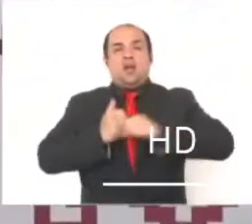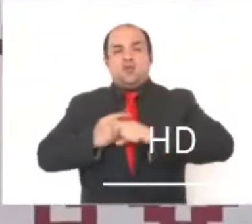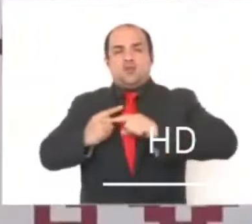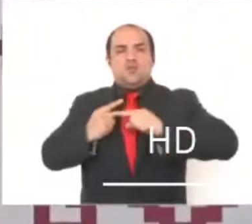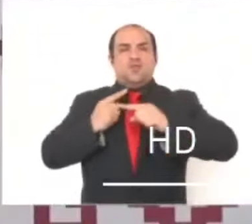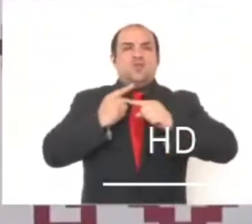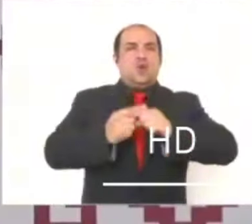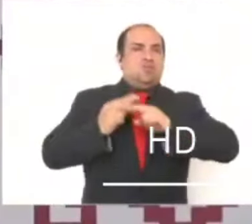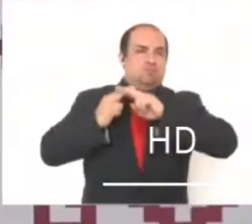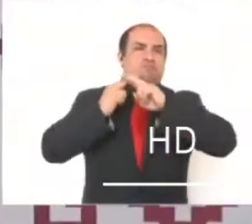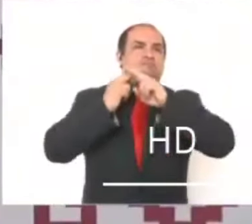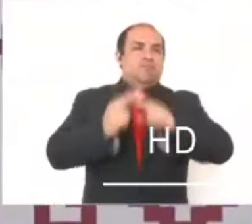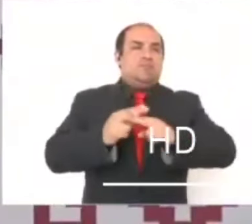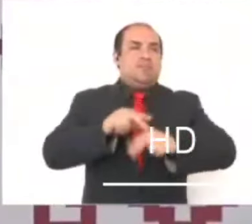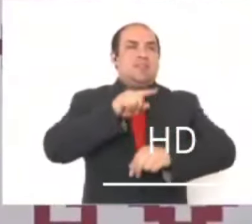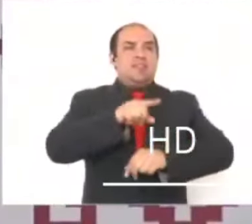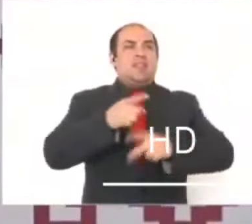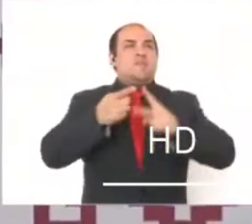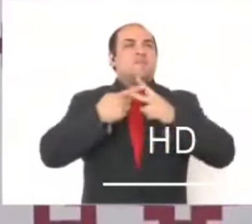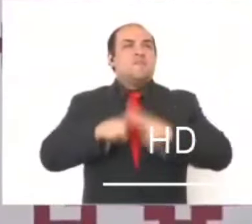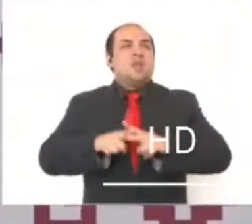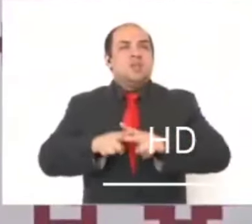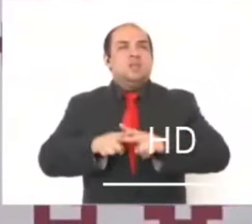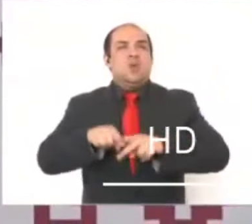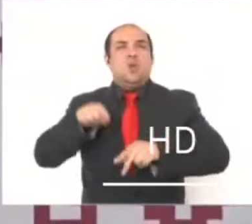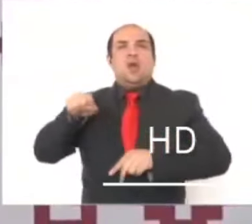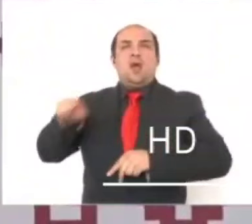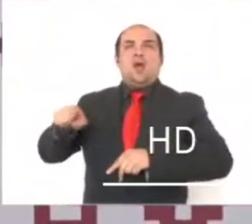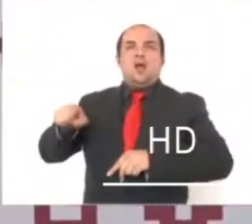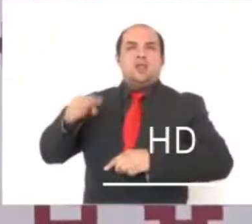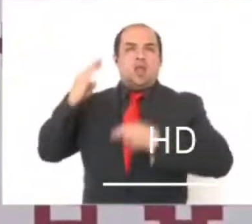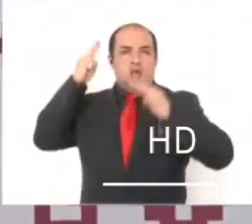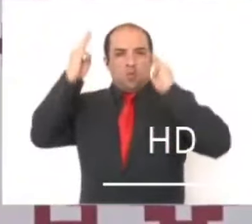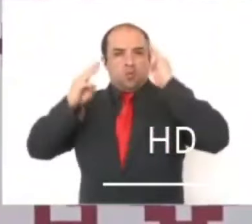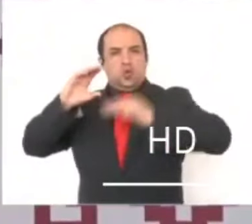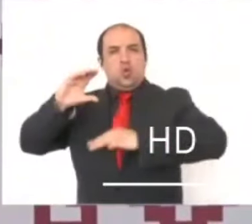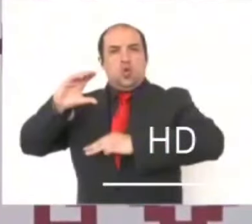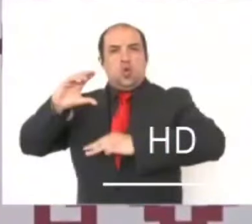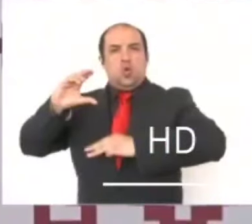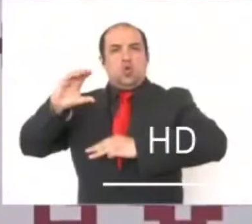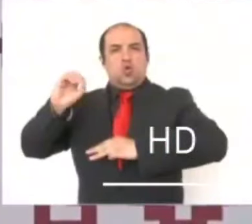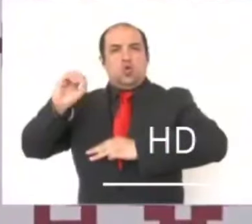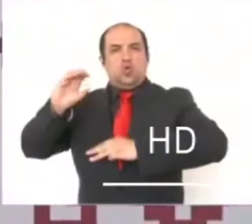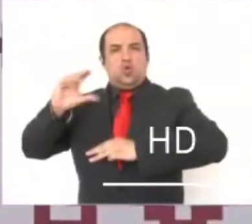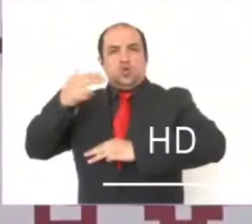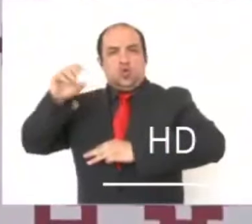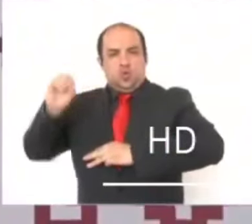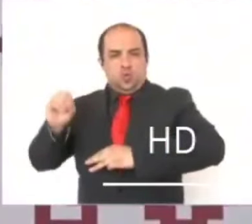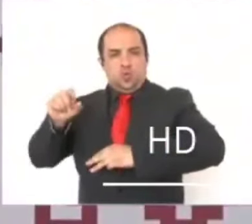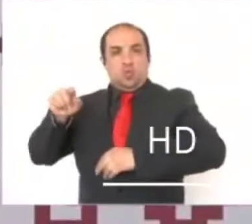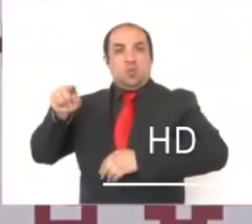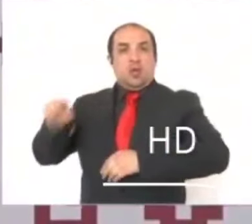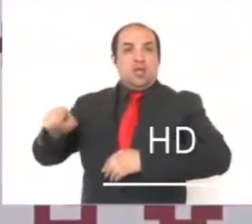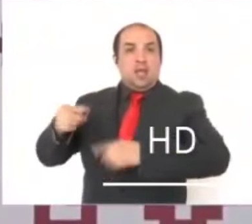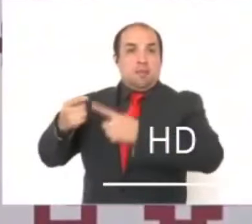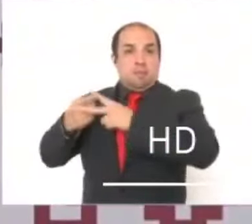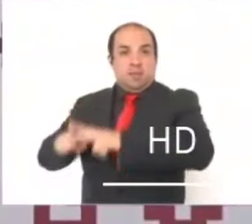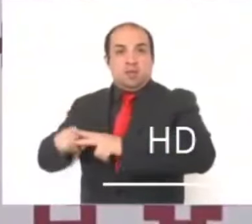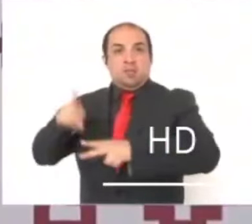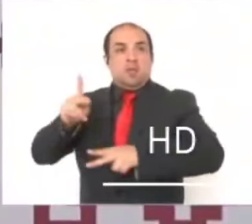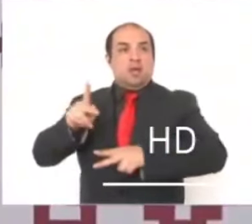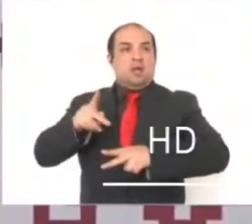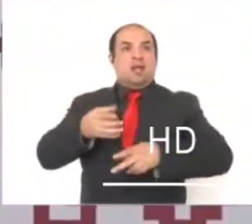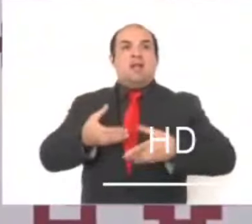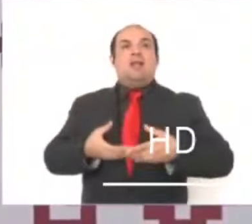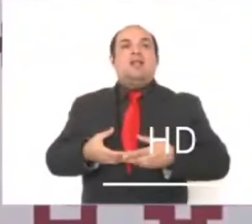nació como un movimiento en el Museo del Chopo, pero en general, el tianguis, cuando tomó la